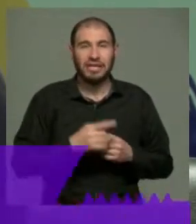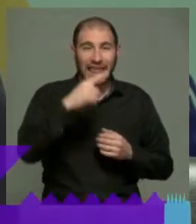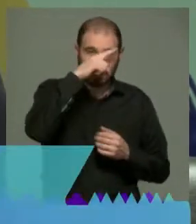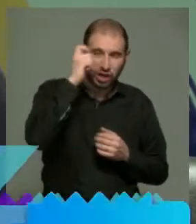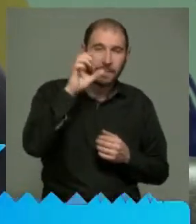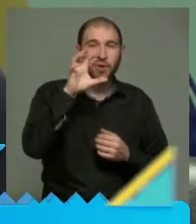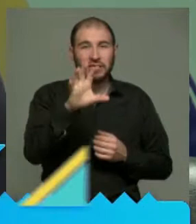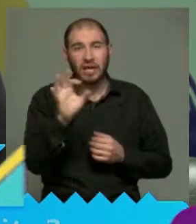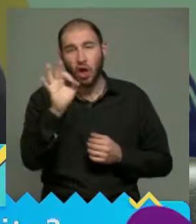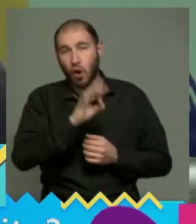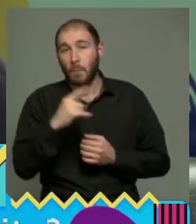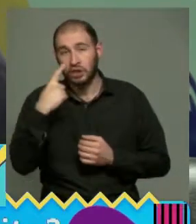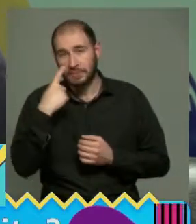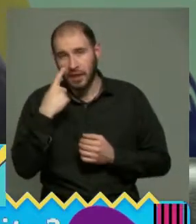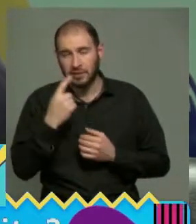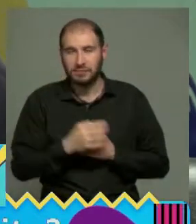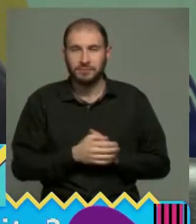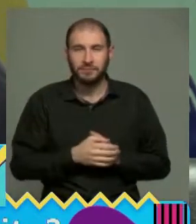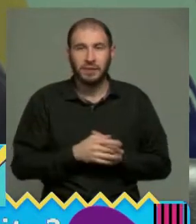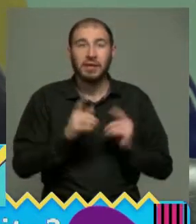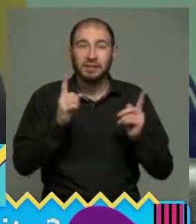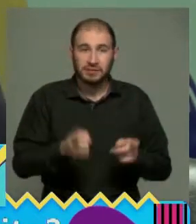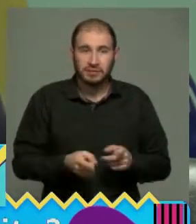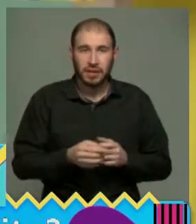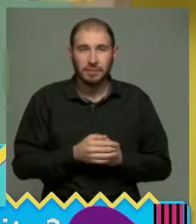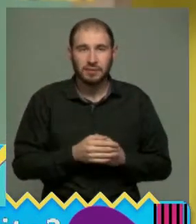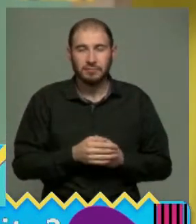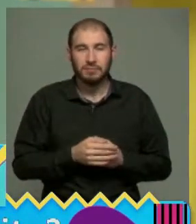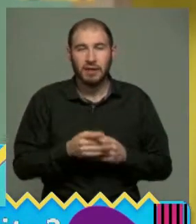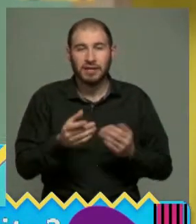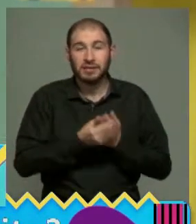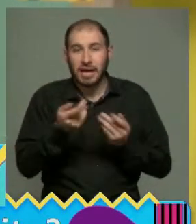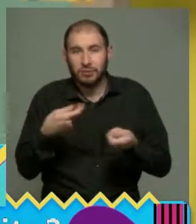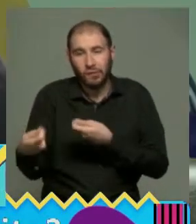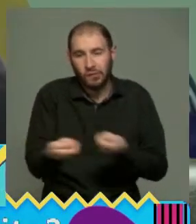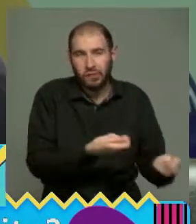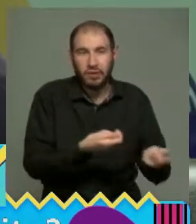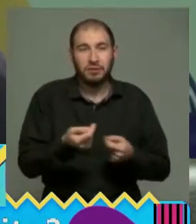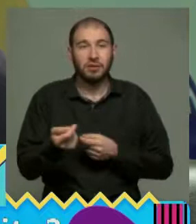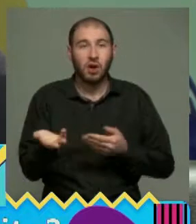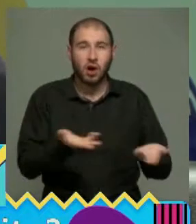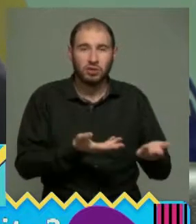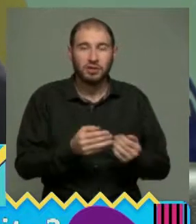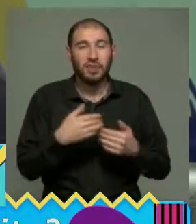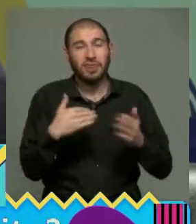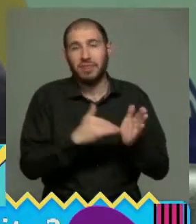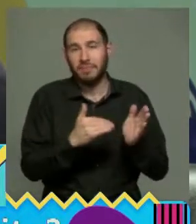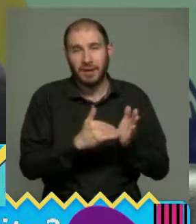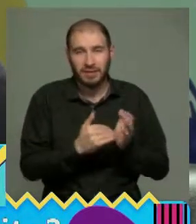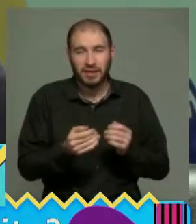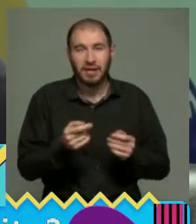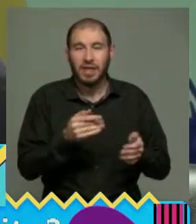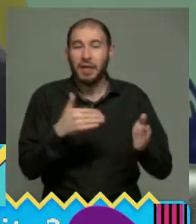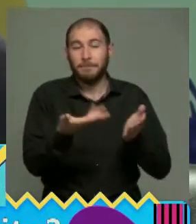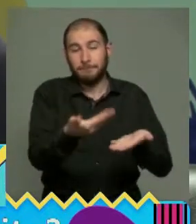nacional, provincial o municipal, también tenga que redireccionar su gasto, su presupuestario, en función de estas